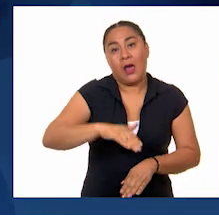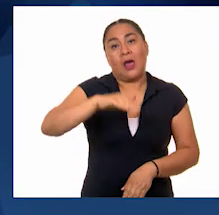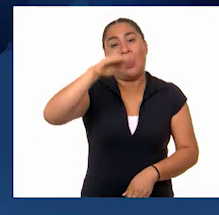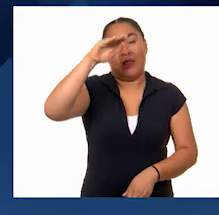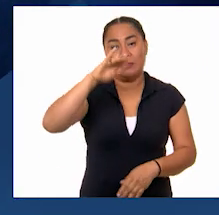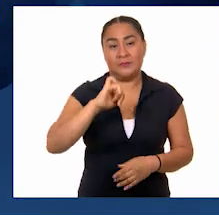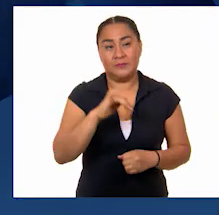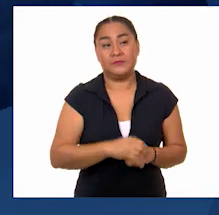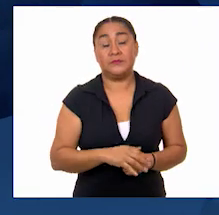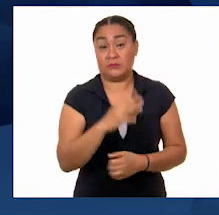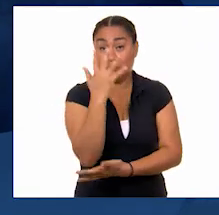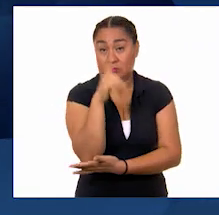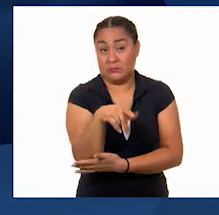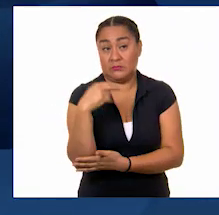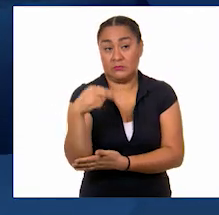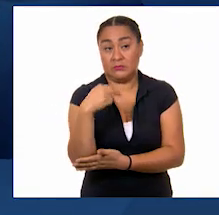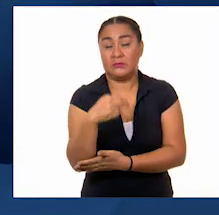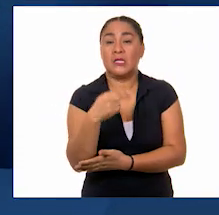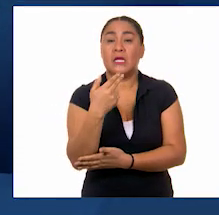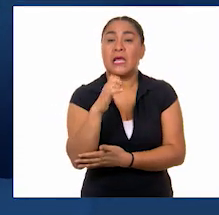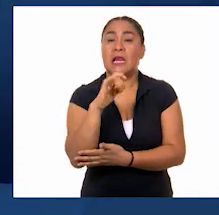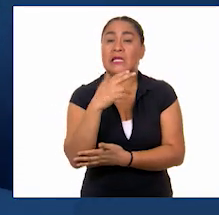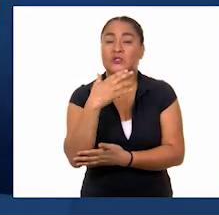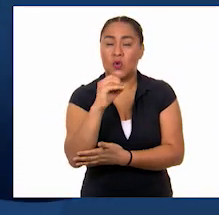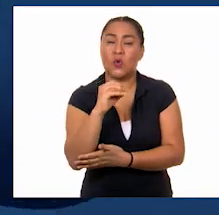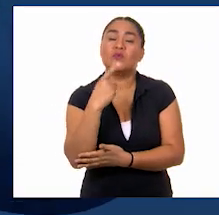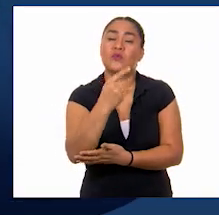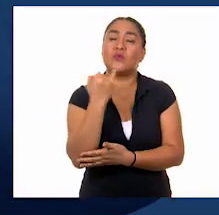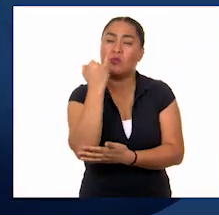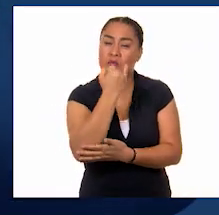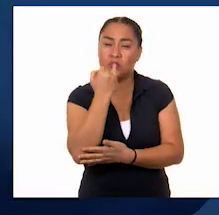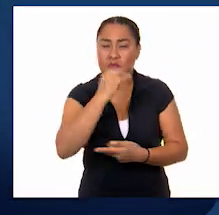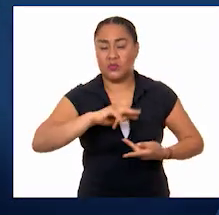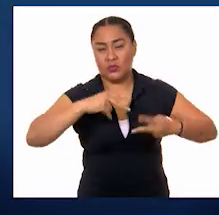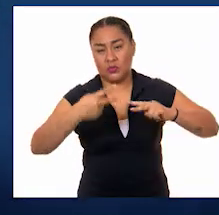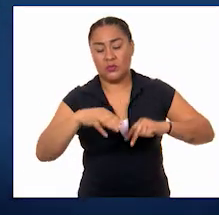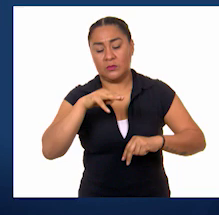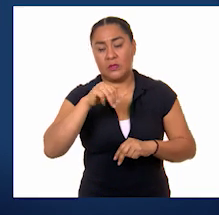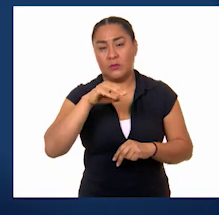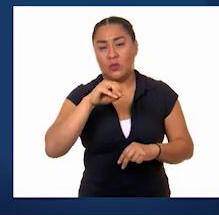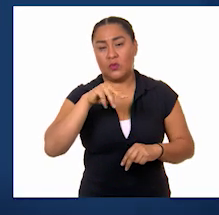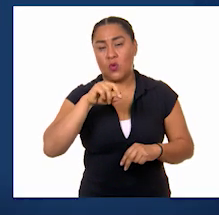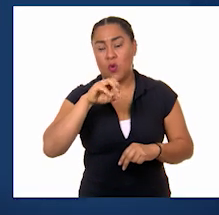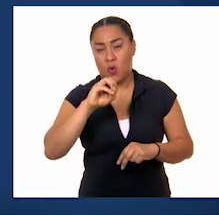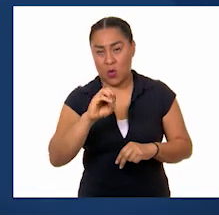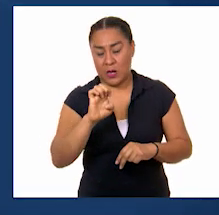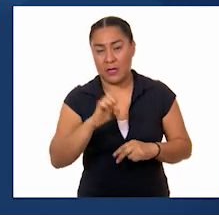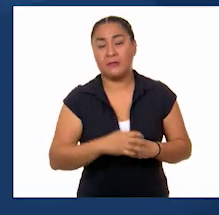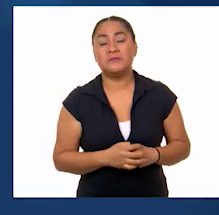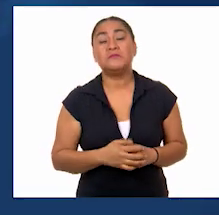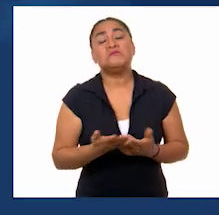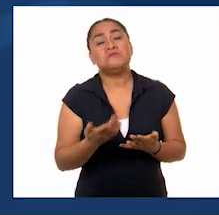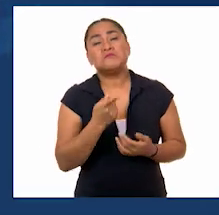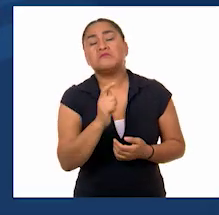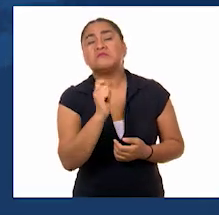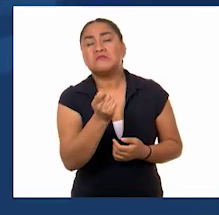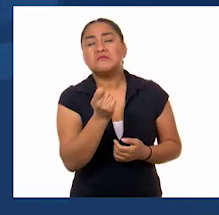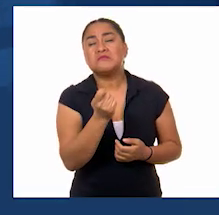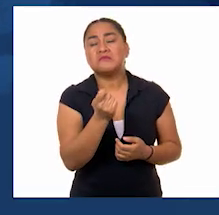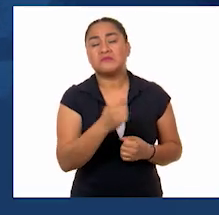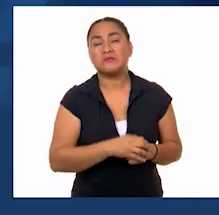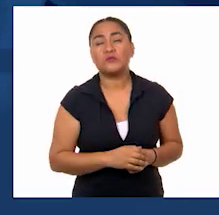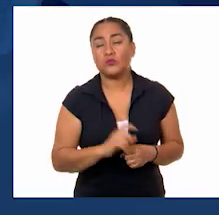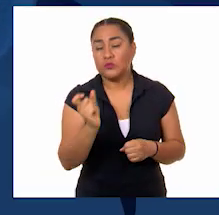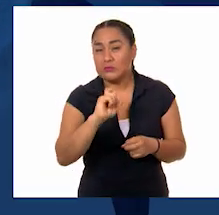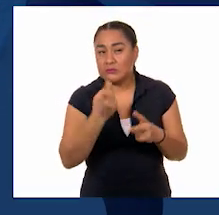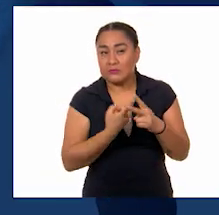altos. Este árbol se llama helecho, en nuestro idioma se llama Ma'unlo. Luego que este cierre para cuando ya